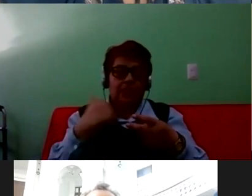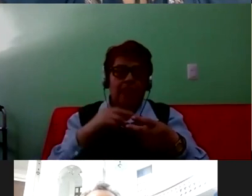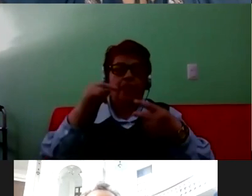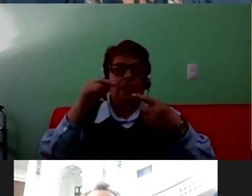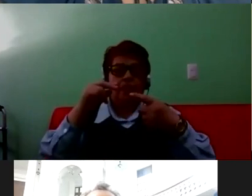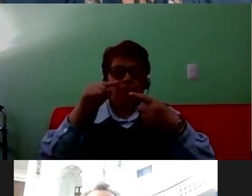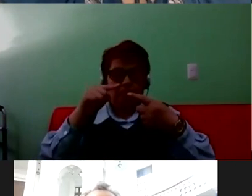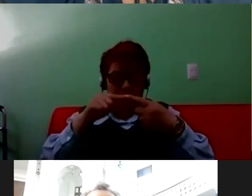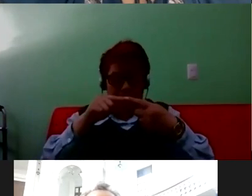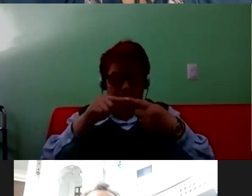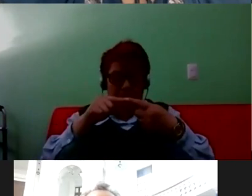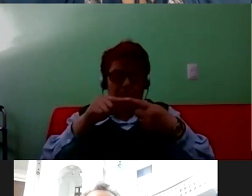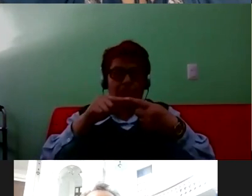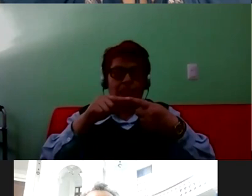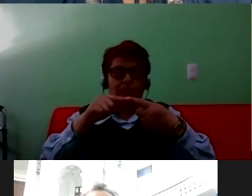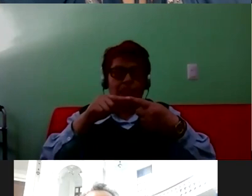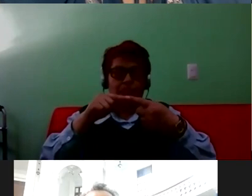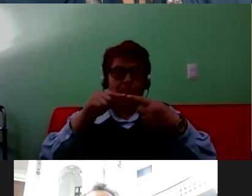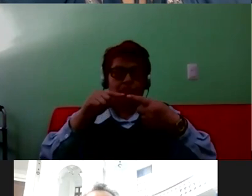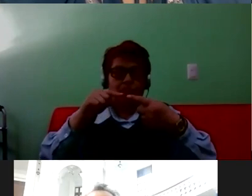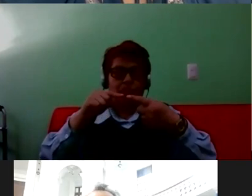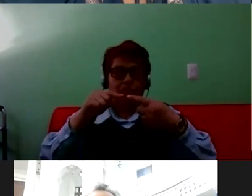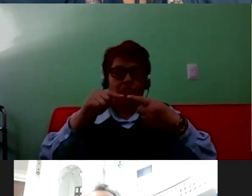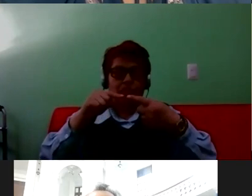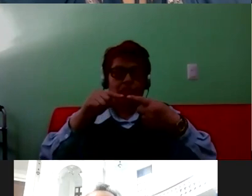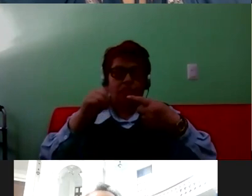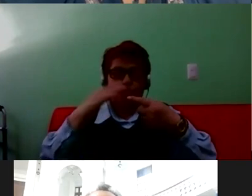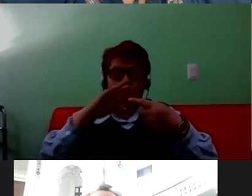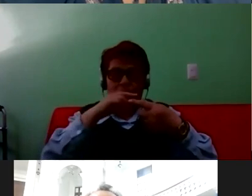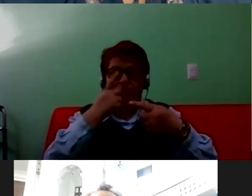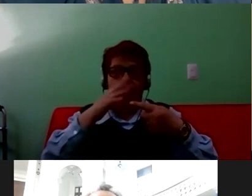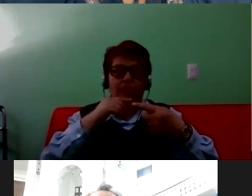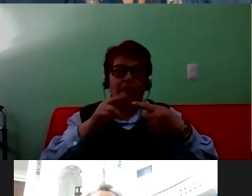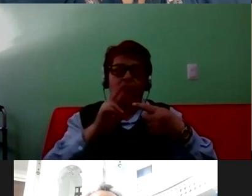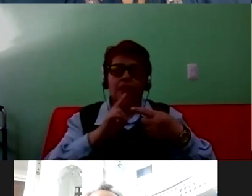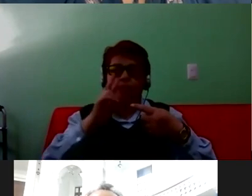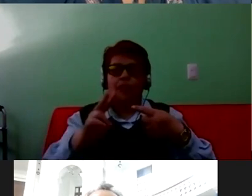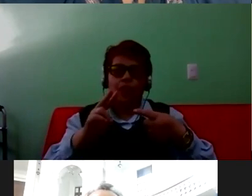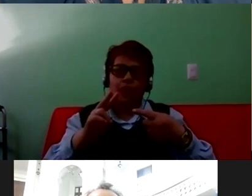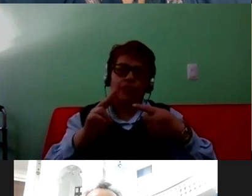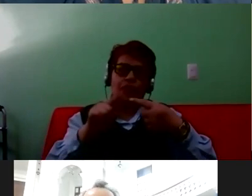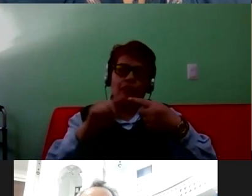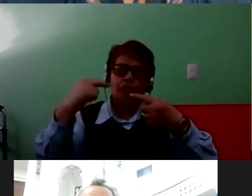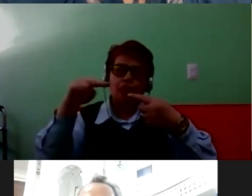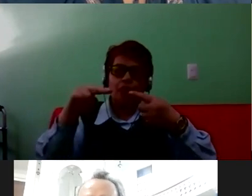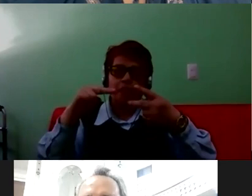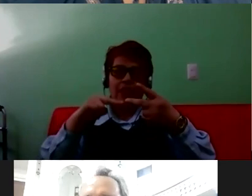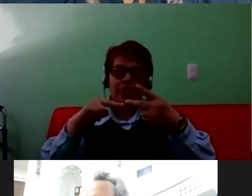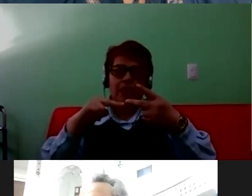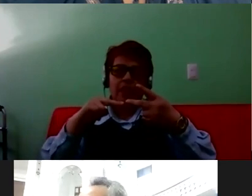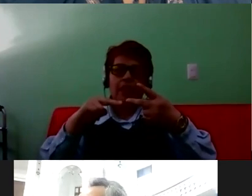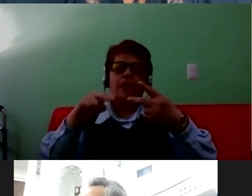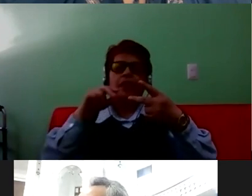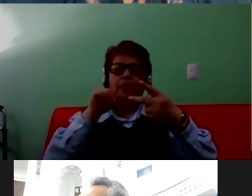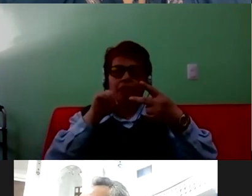mencionar la indicación de su servidor, pueden mencionar en voz alta su nombre y apellido, así como